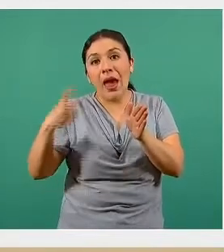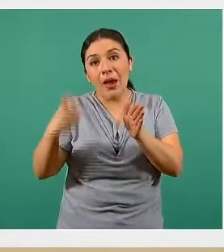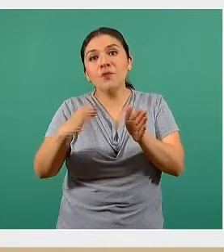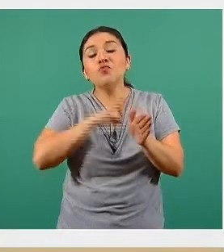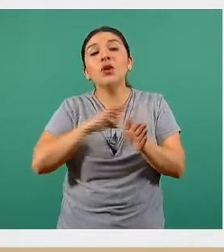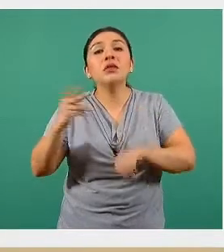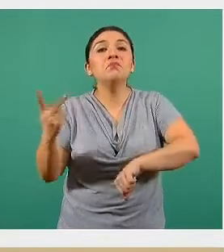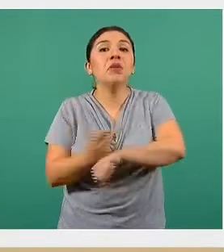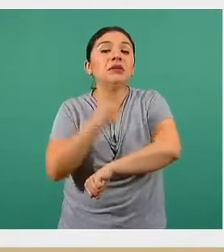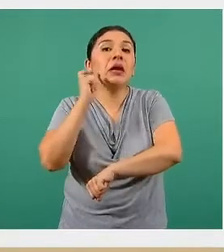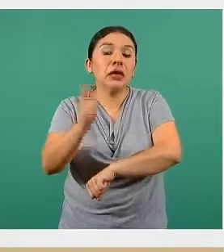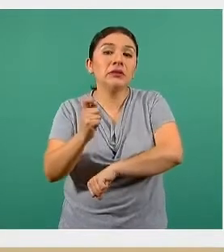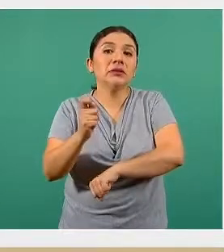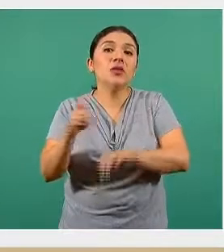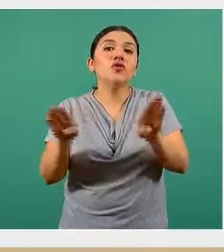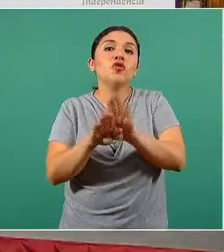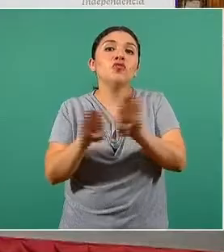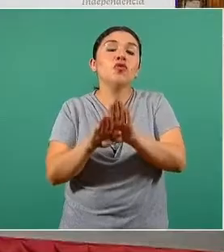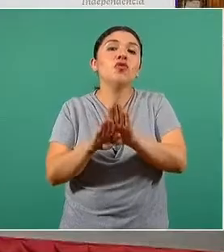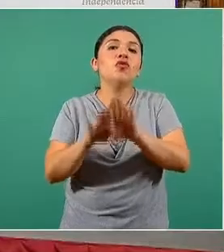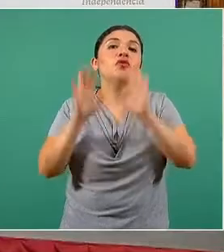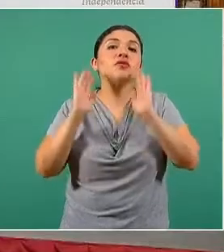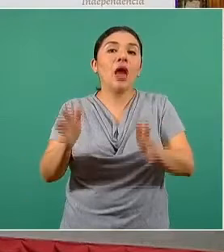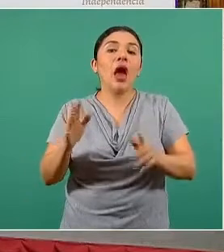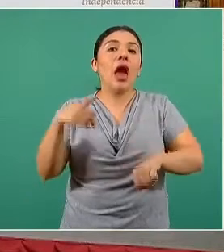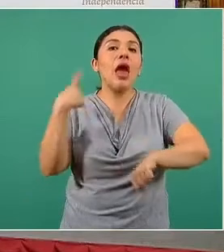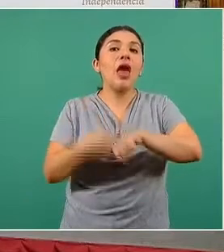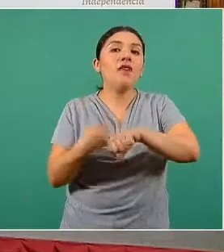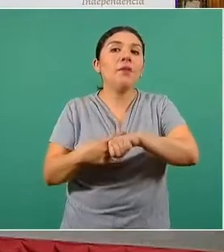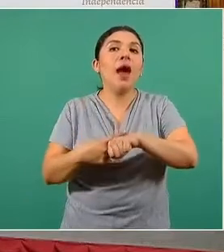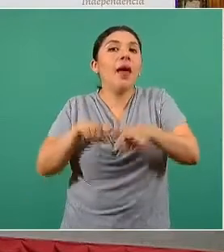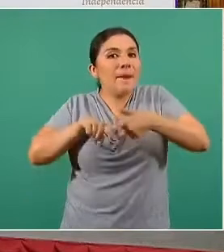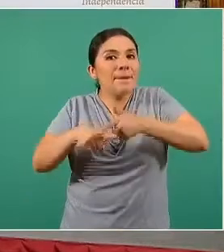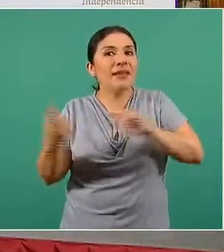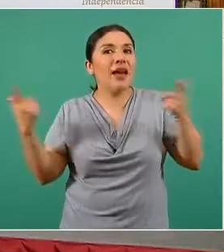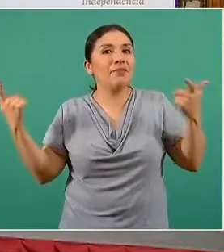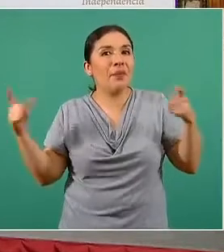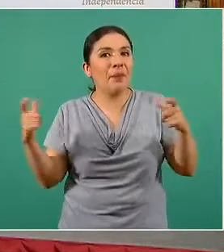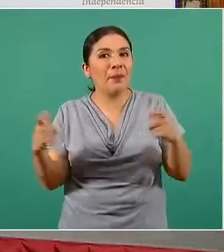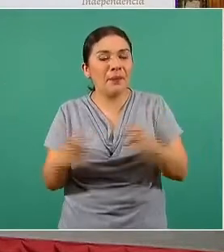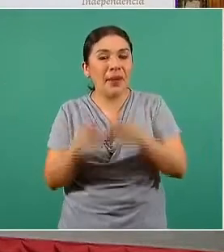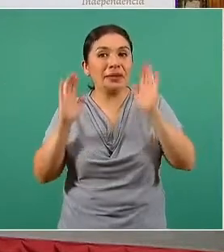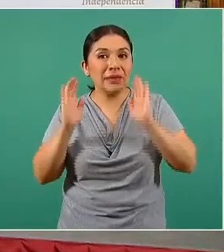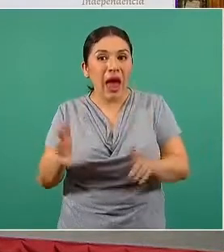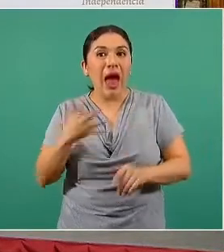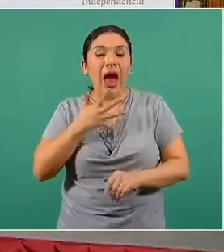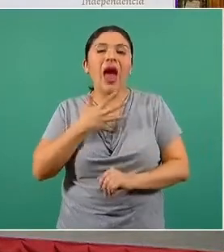pudiera significar la endemicidad de la enfermedad. Una enfermedad